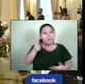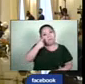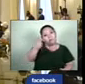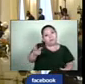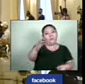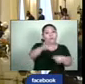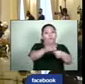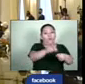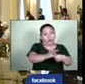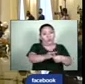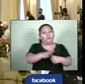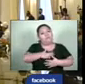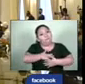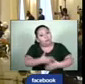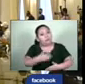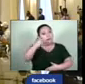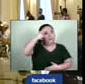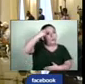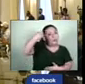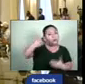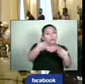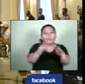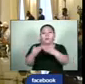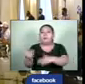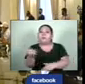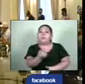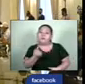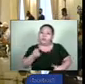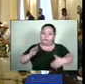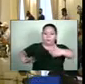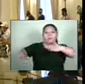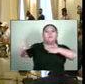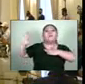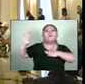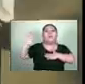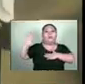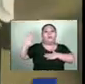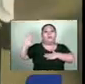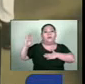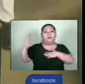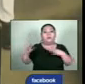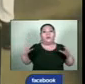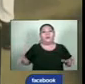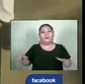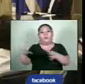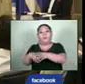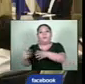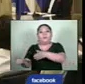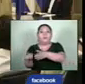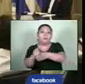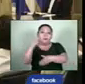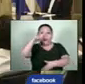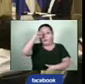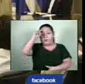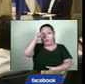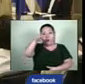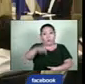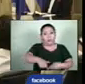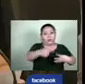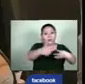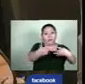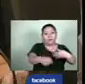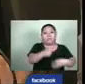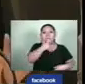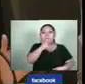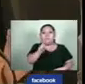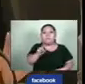votos y está la voluntad política y está la promesa que tenemos con el sector laboral del país. El sistema de ahorro de pensiones, que